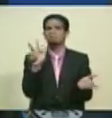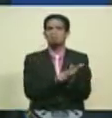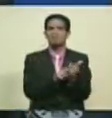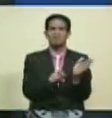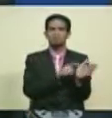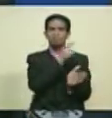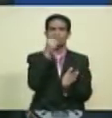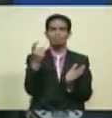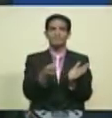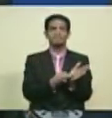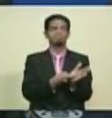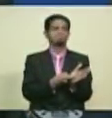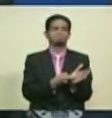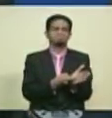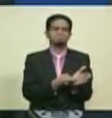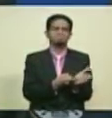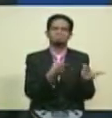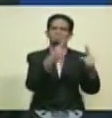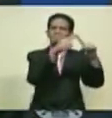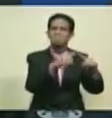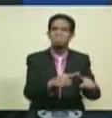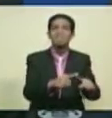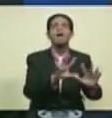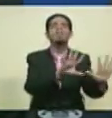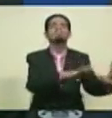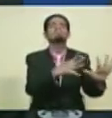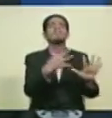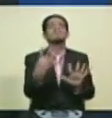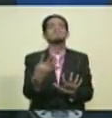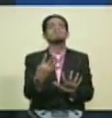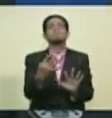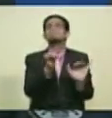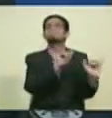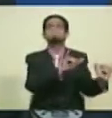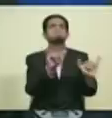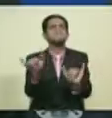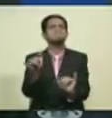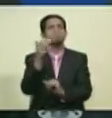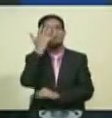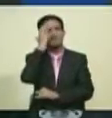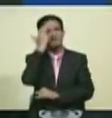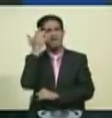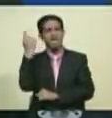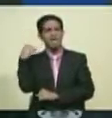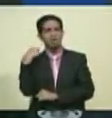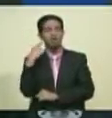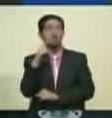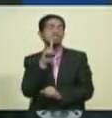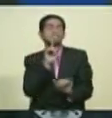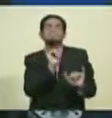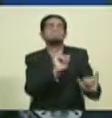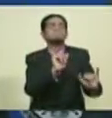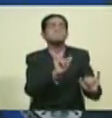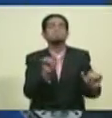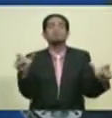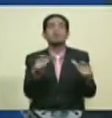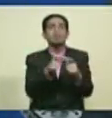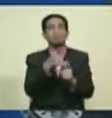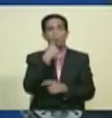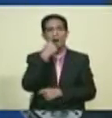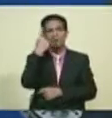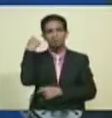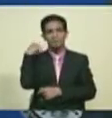lograron 19, los mismos 19 de febrero, los mismos 19 de la última reunión del año pasado. Un